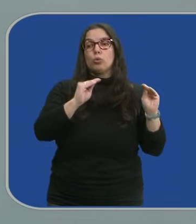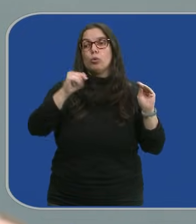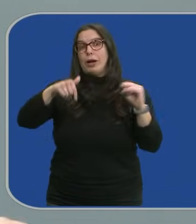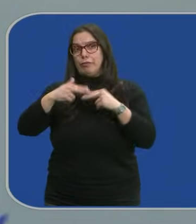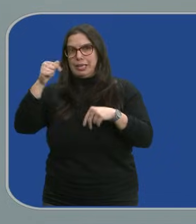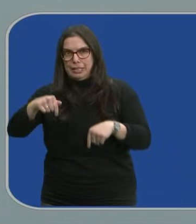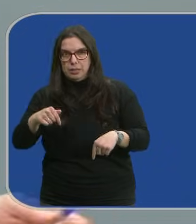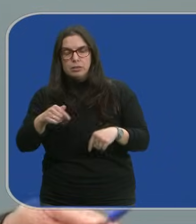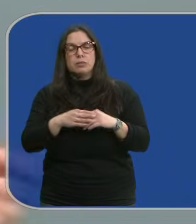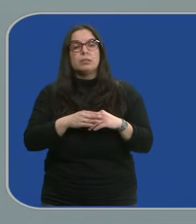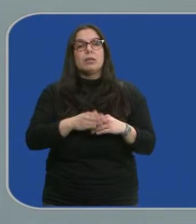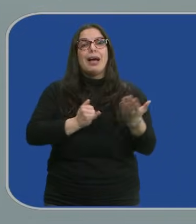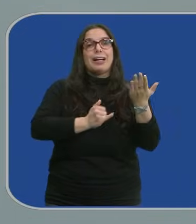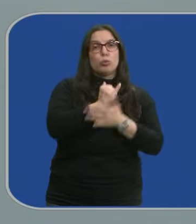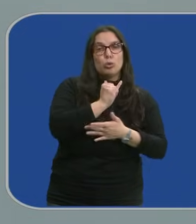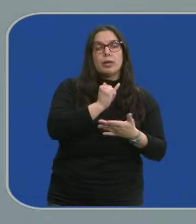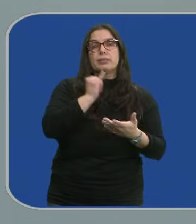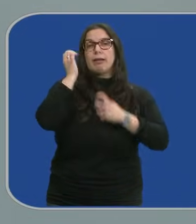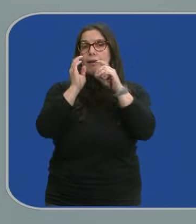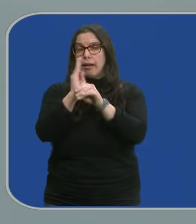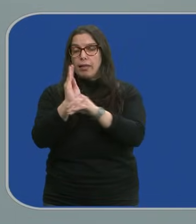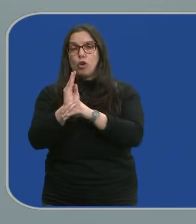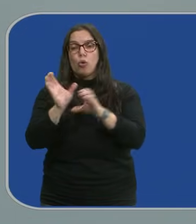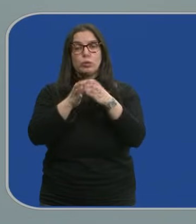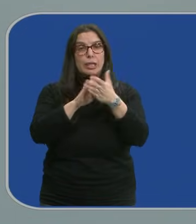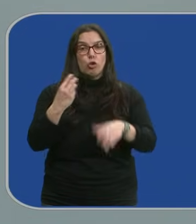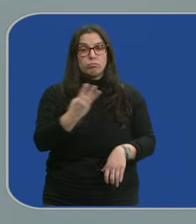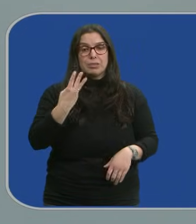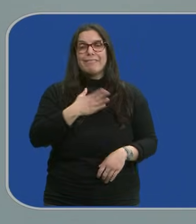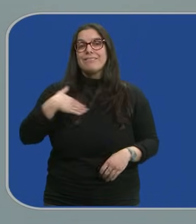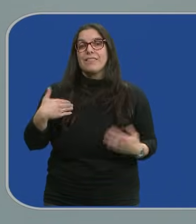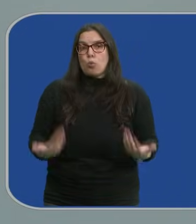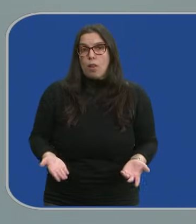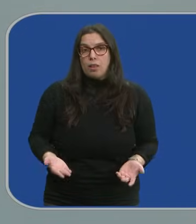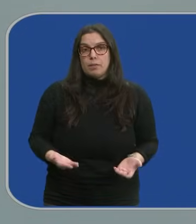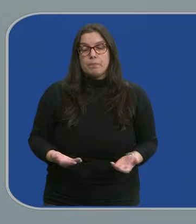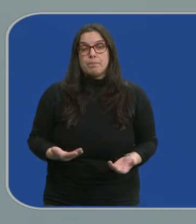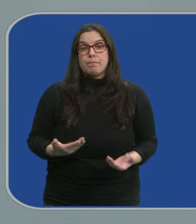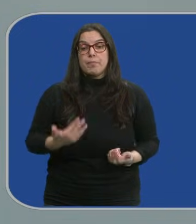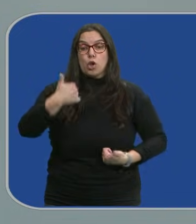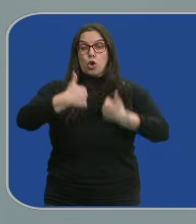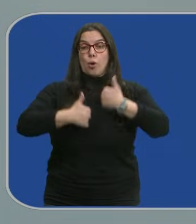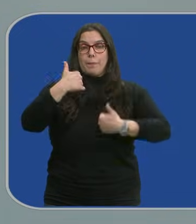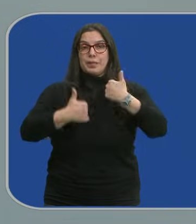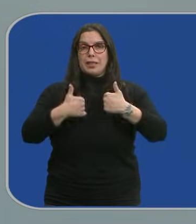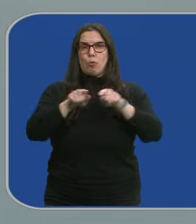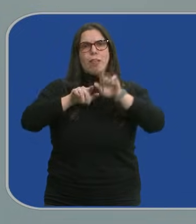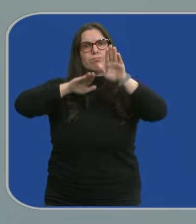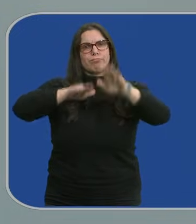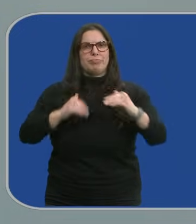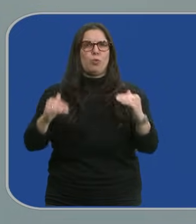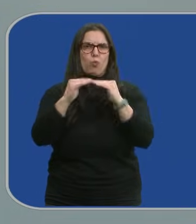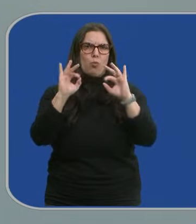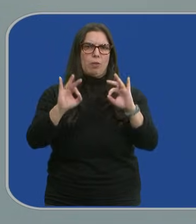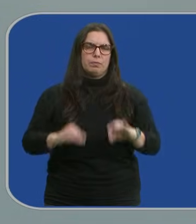Lo que quieren los agricultores y lo que quiere la Junta de Castilla y León, lo que quieren también los ganaderos, es que la competencia se produzca en condiciones de